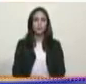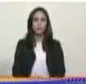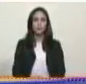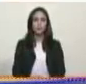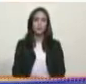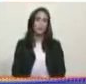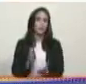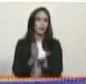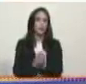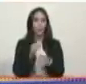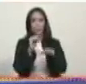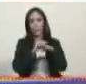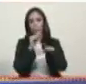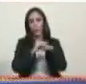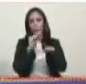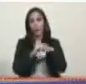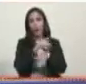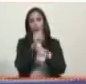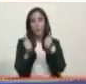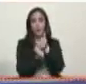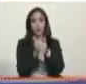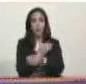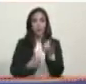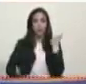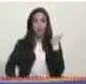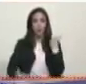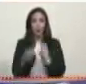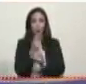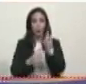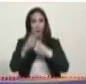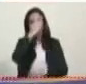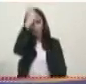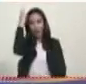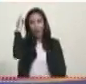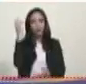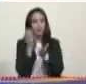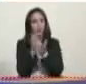le insisto al vicepresidente de Economía, Tarek